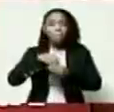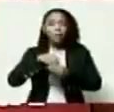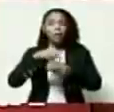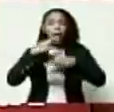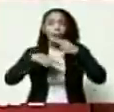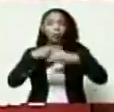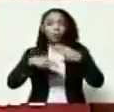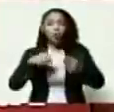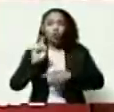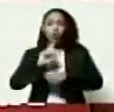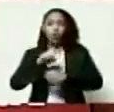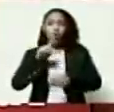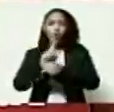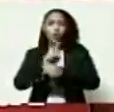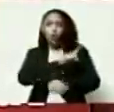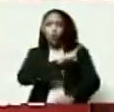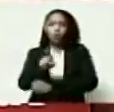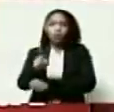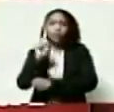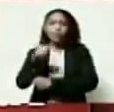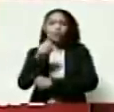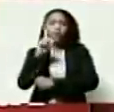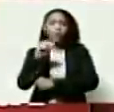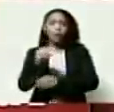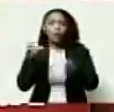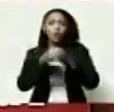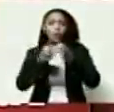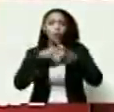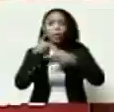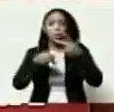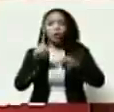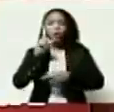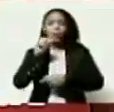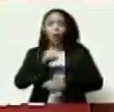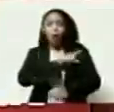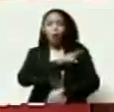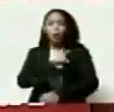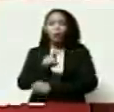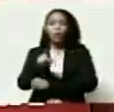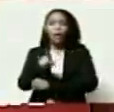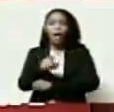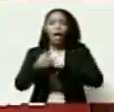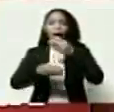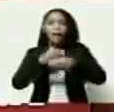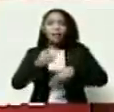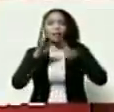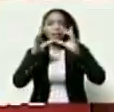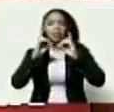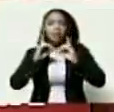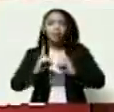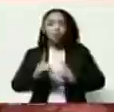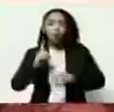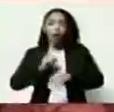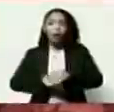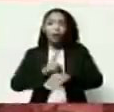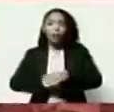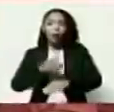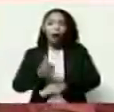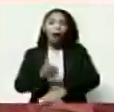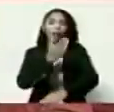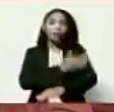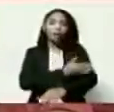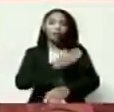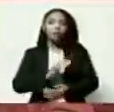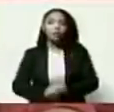solo obligue al militante y a la militante, sino al partido también, a las autoridades del partido, a tomar las decisiones a tiempo, a